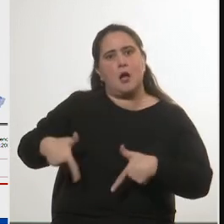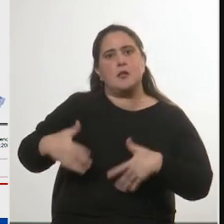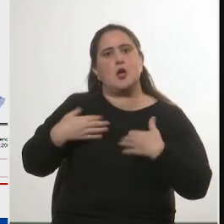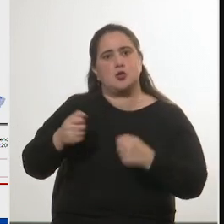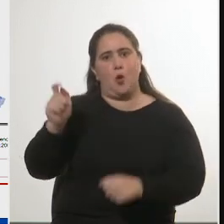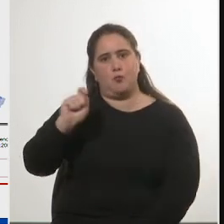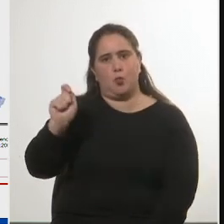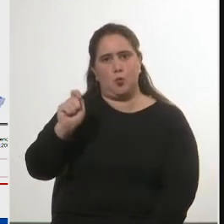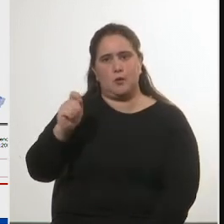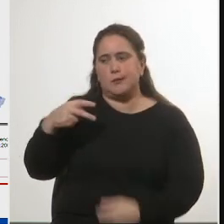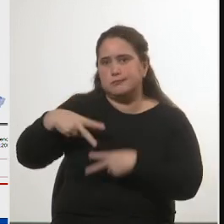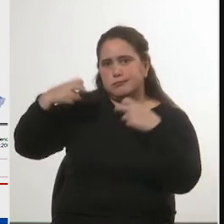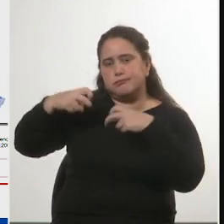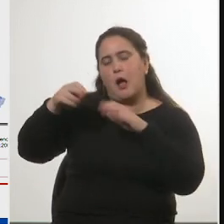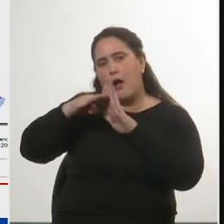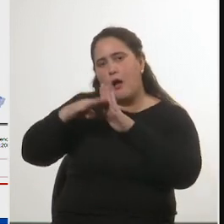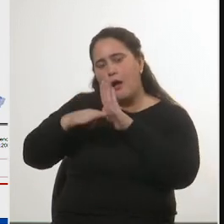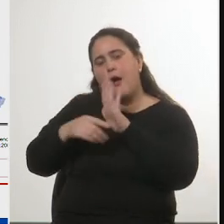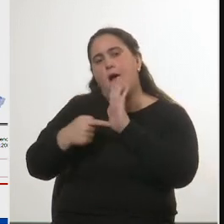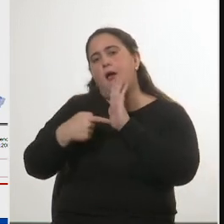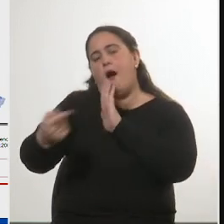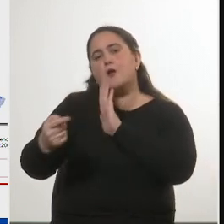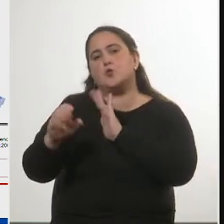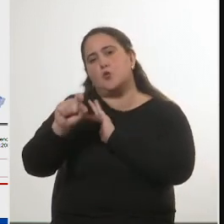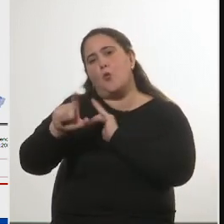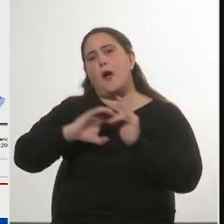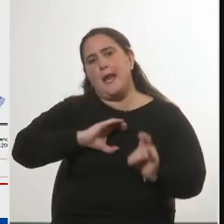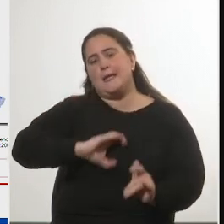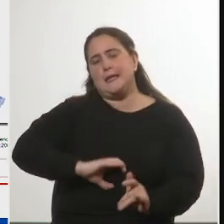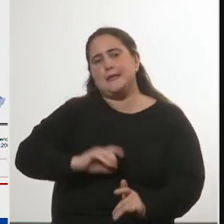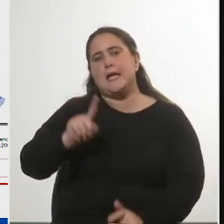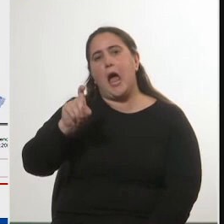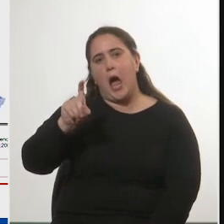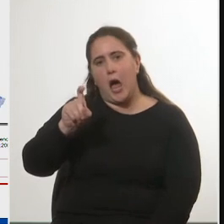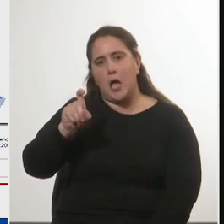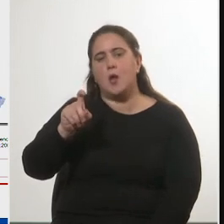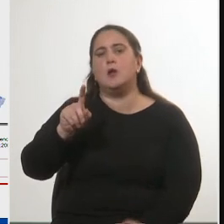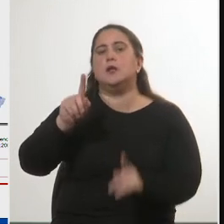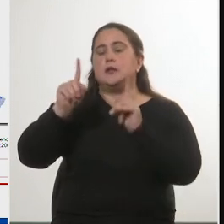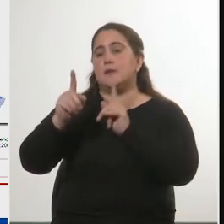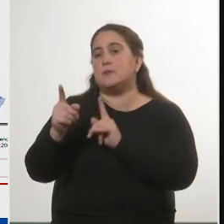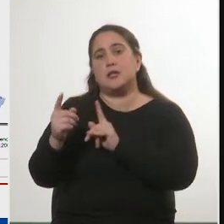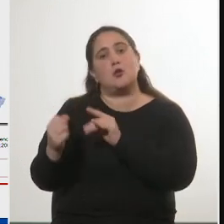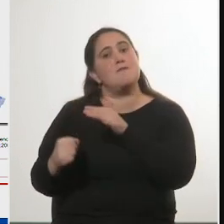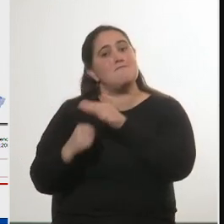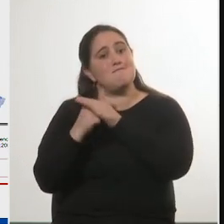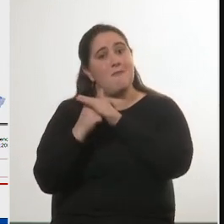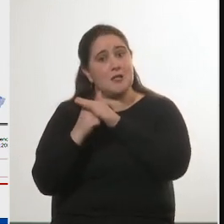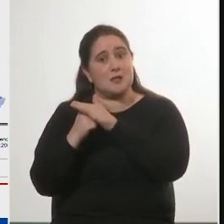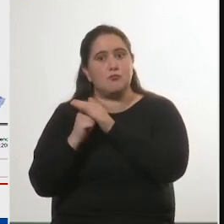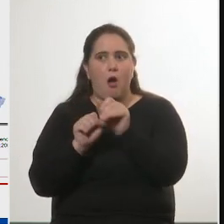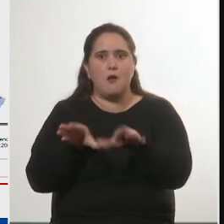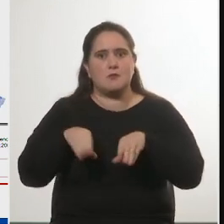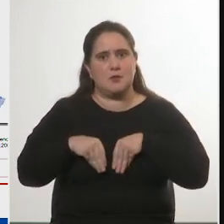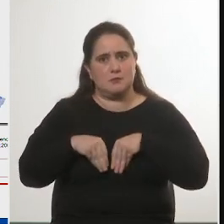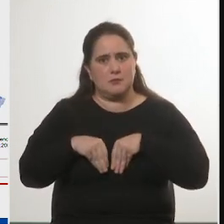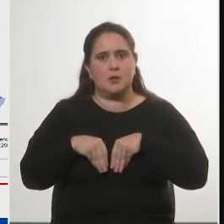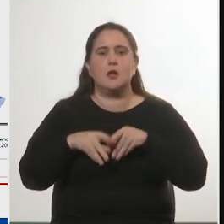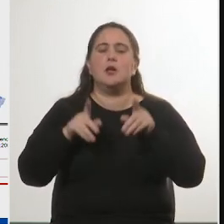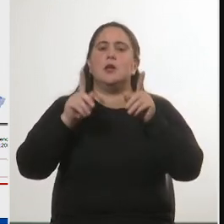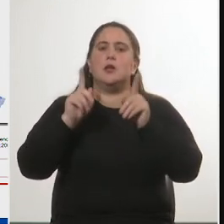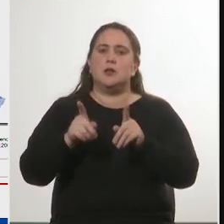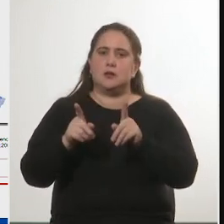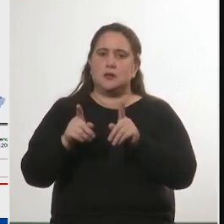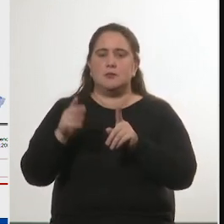Pública. Se revisaron los parámetros que definen las características del agua potable y sus valores máximos admitidos, tomando